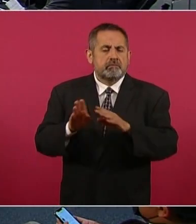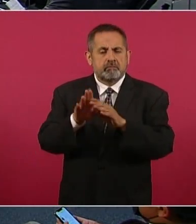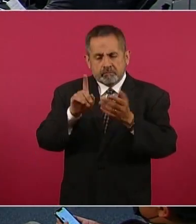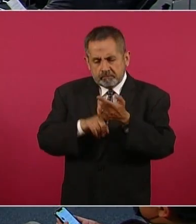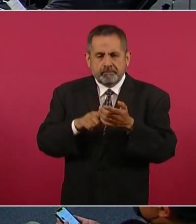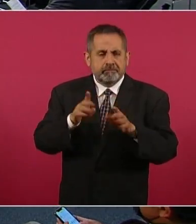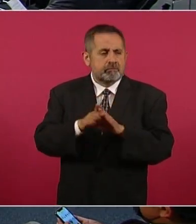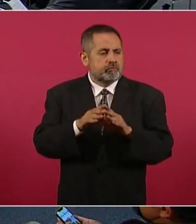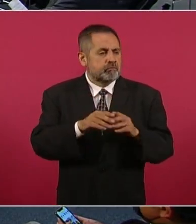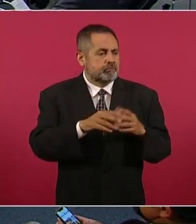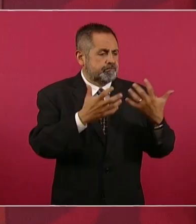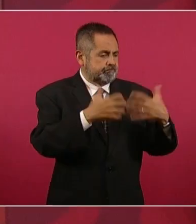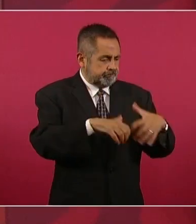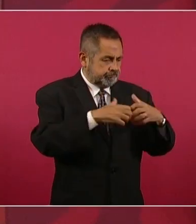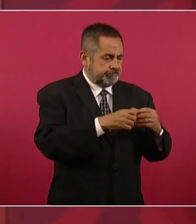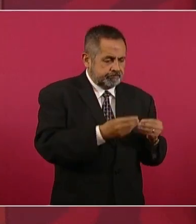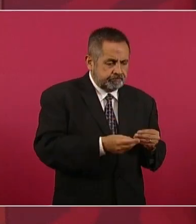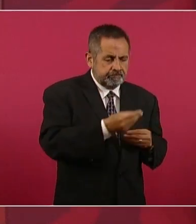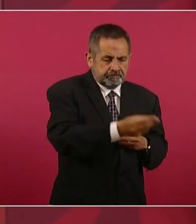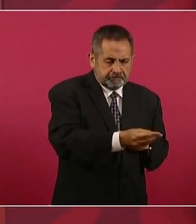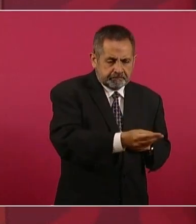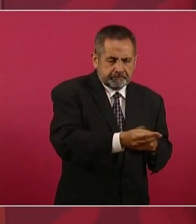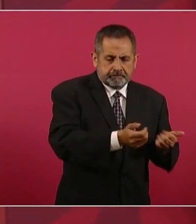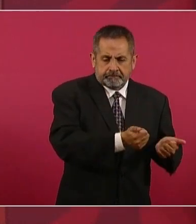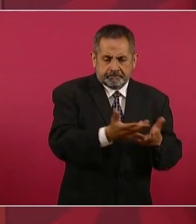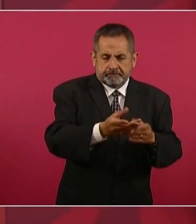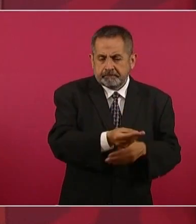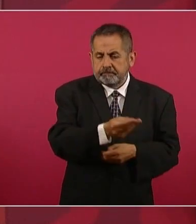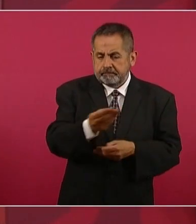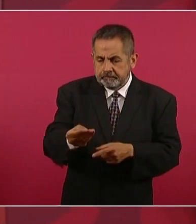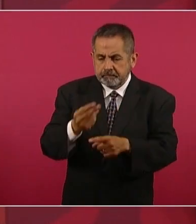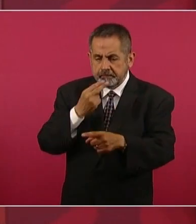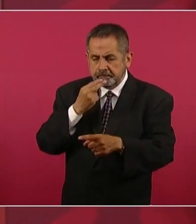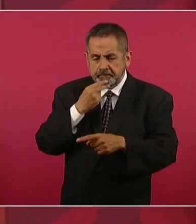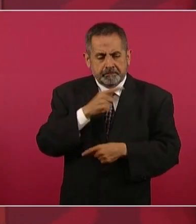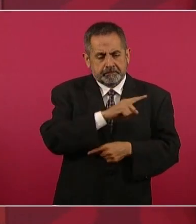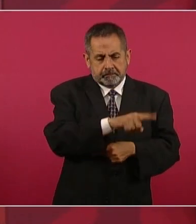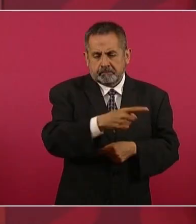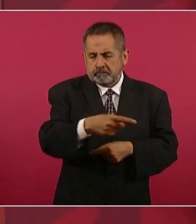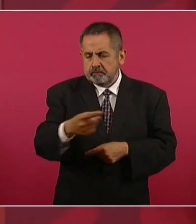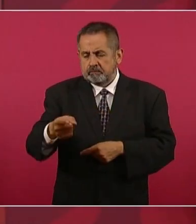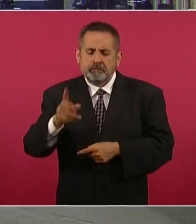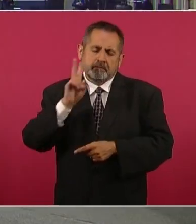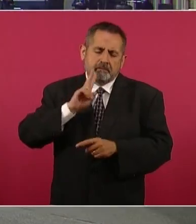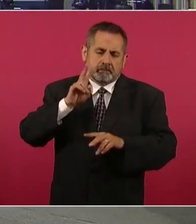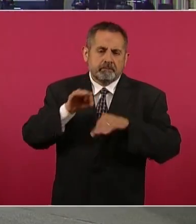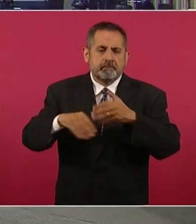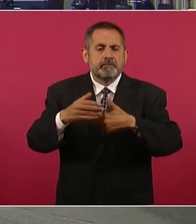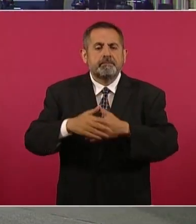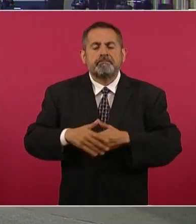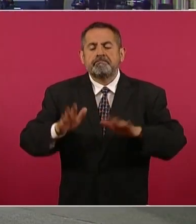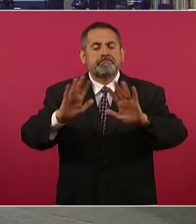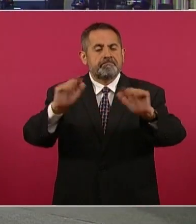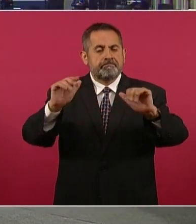resolver lo de cadena de suministro conjuntamente. Y estamos trabajando en eso. Bueno,